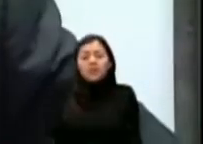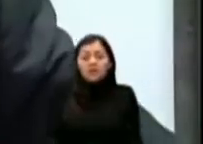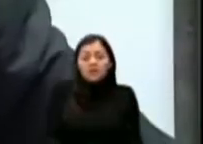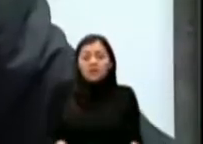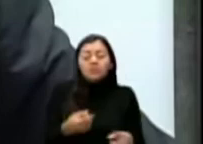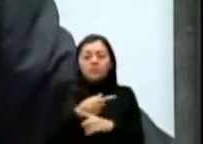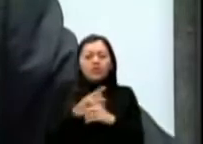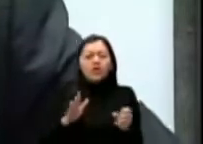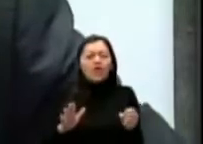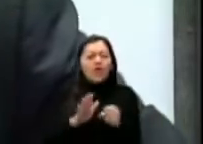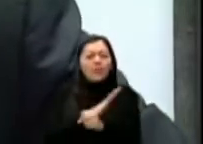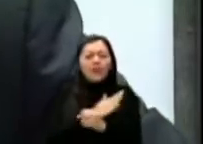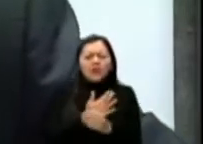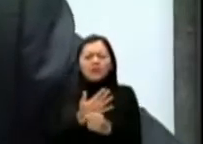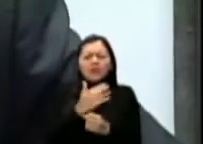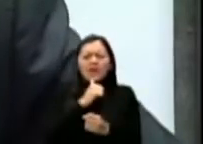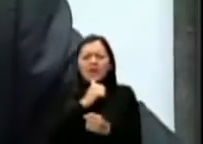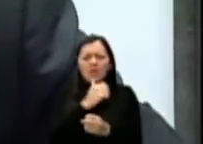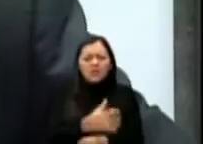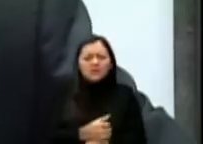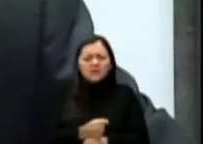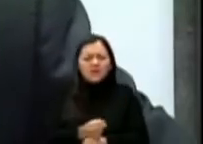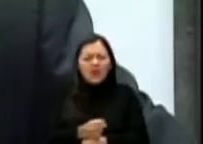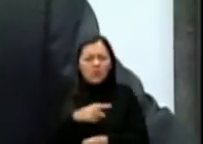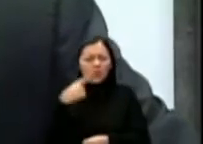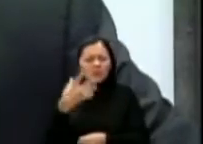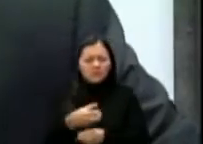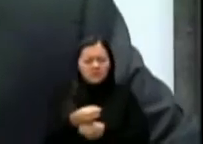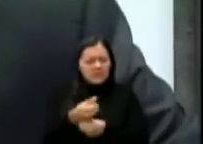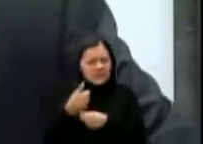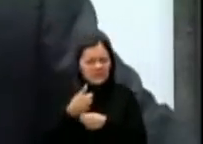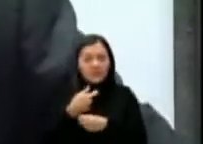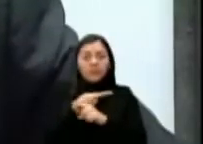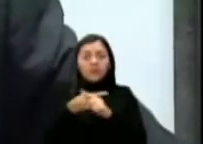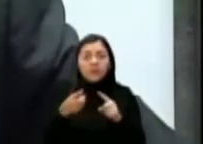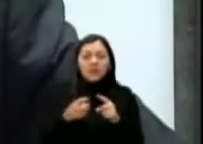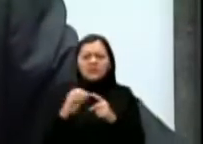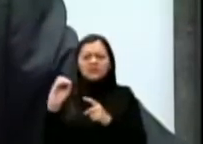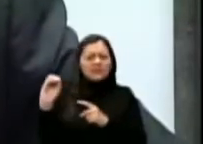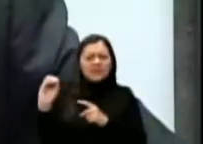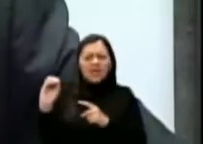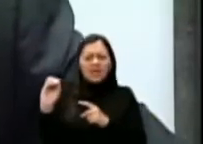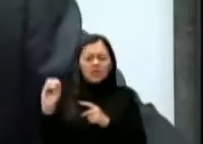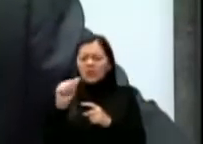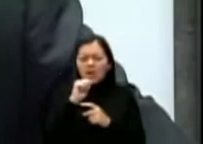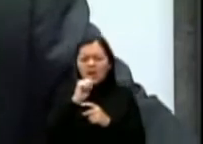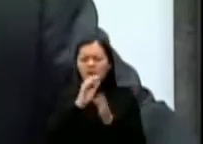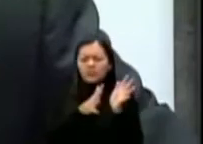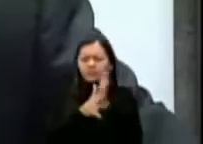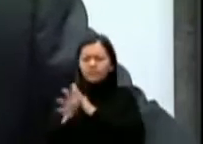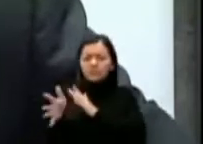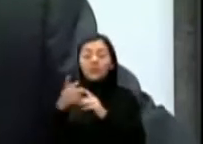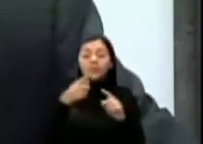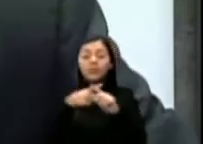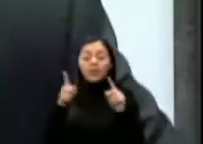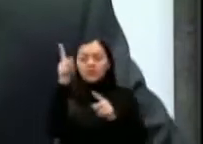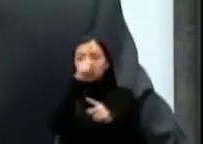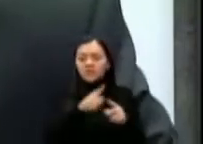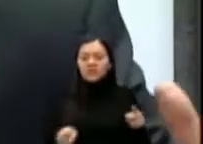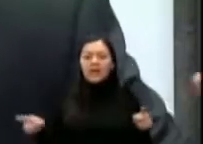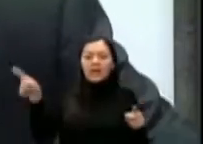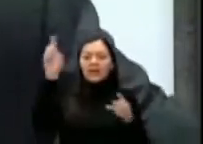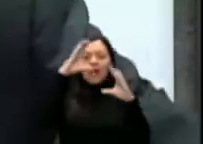agua completamente segura y se dice regresa 0 al sistema hídrico es decir en un circuito cerrado